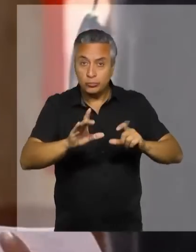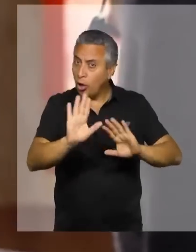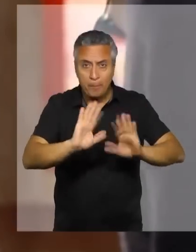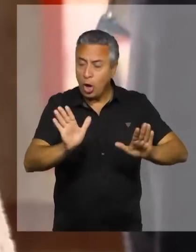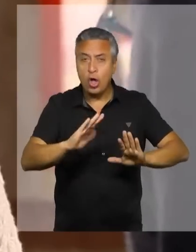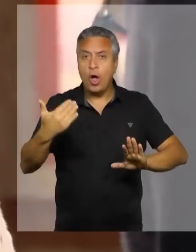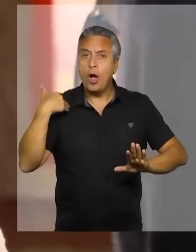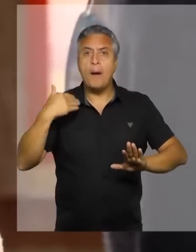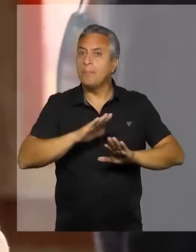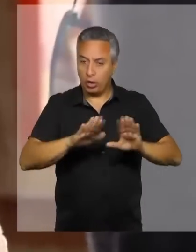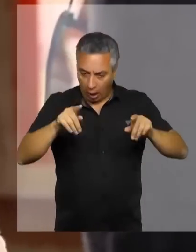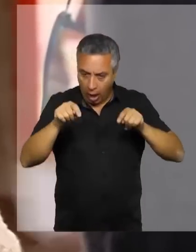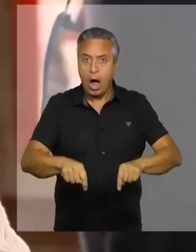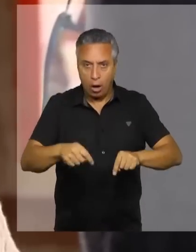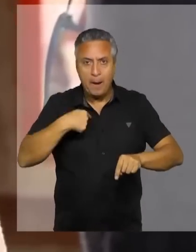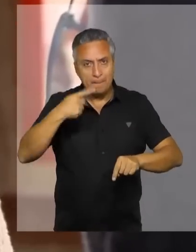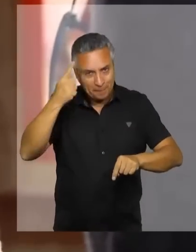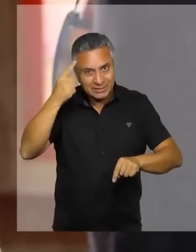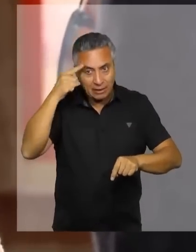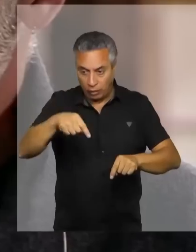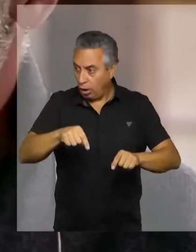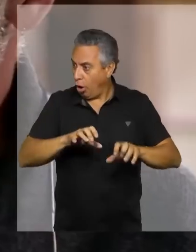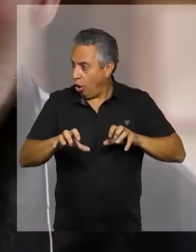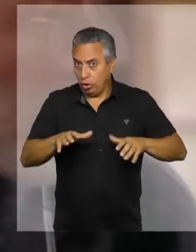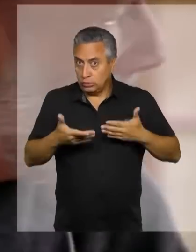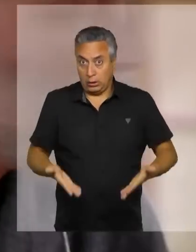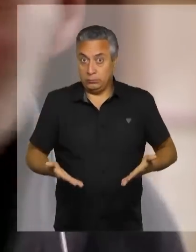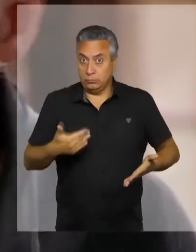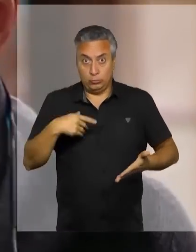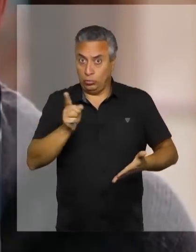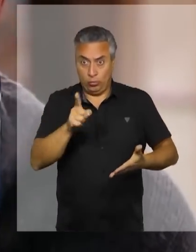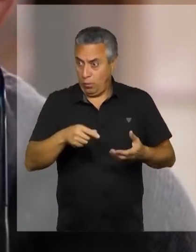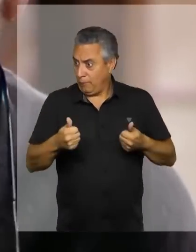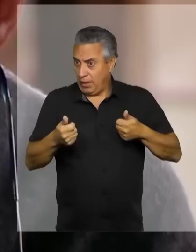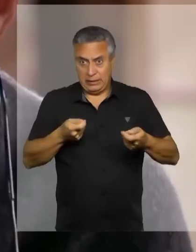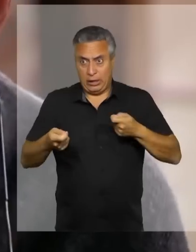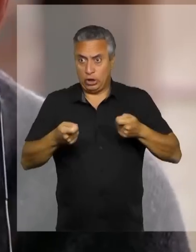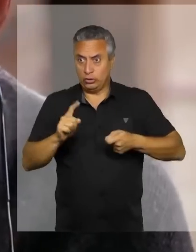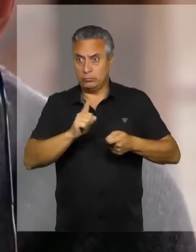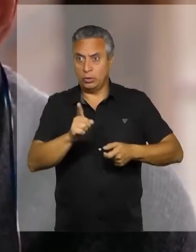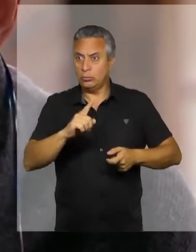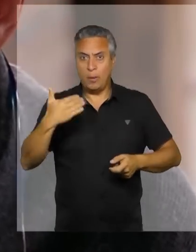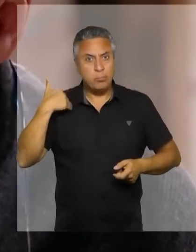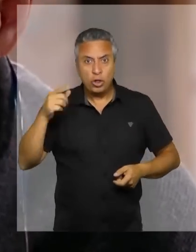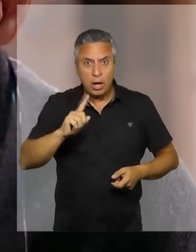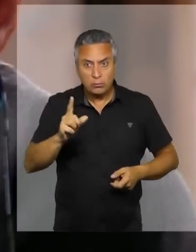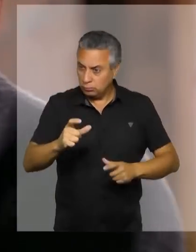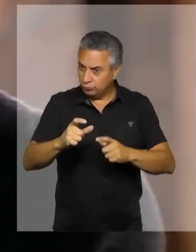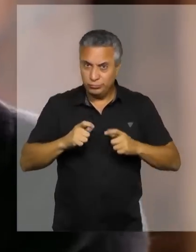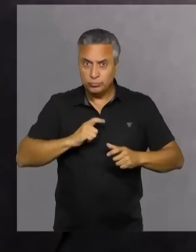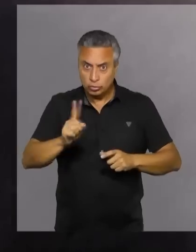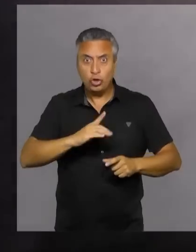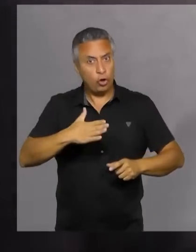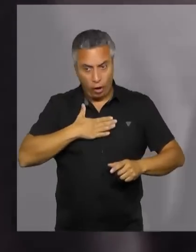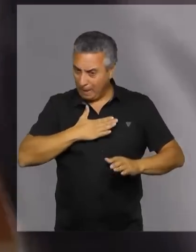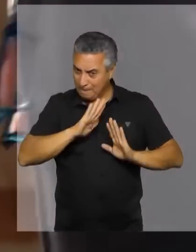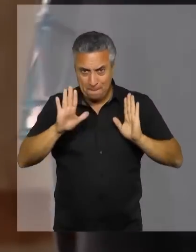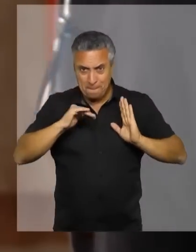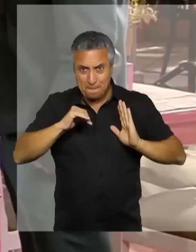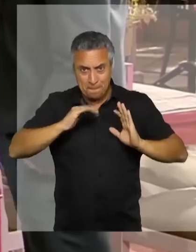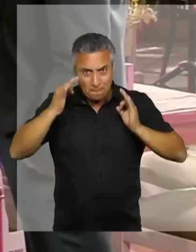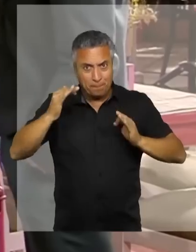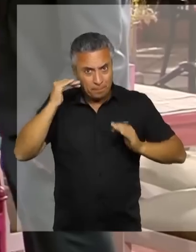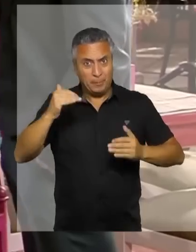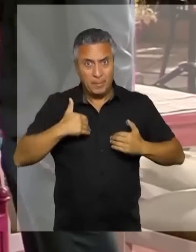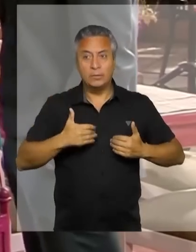pero en este momento tenemos que pensar en las condiciones que estamos. No nos está yendo muy bien No vamos a discutir acá, oye. Yo tengo mis principios. Bueno, me imagino